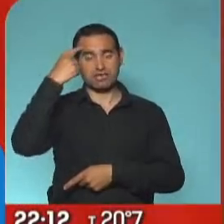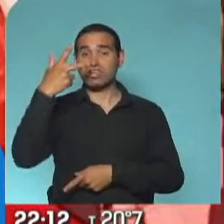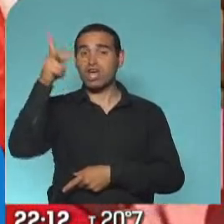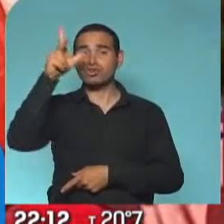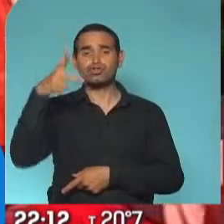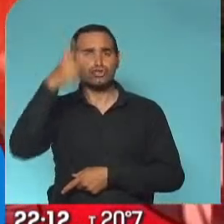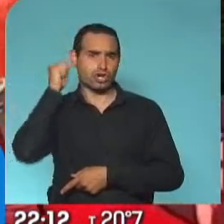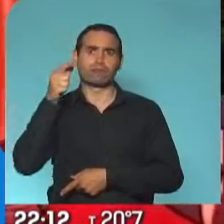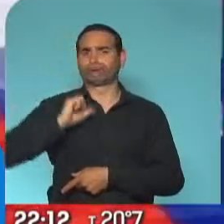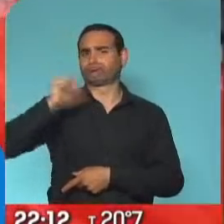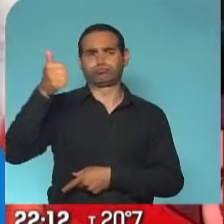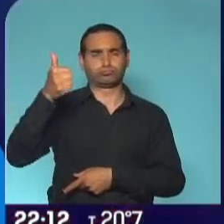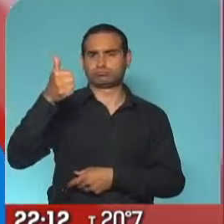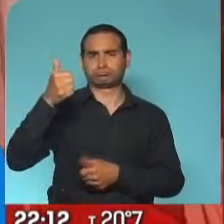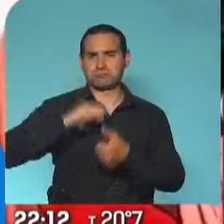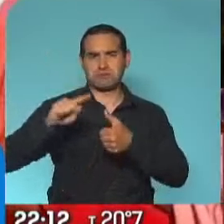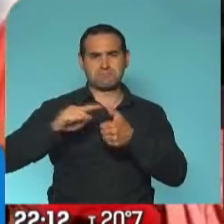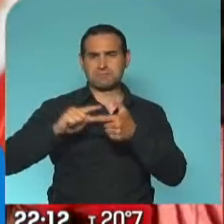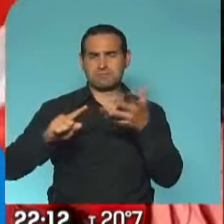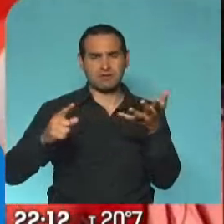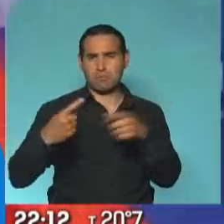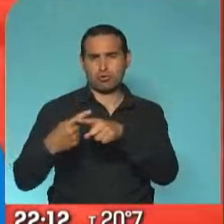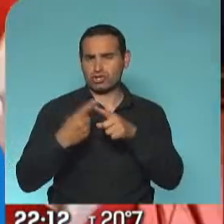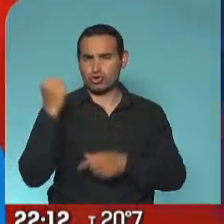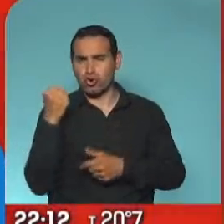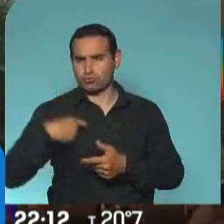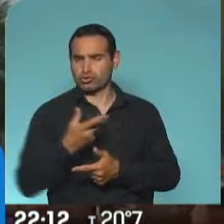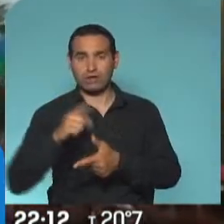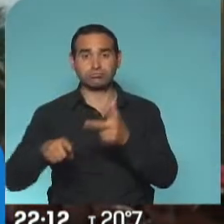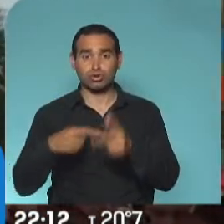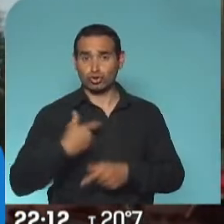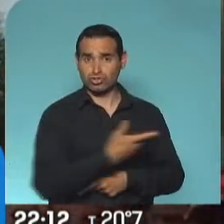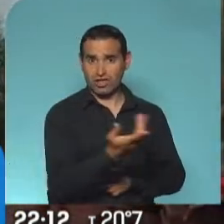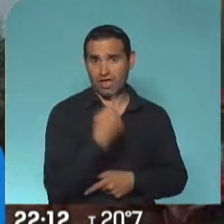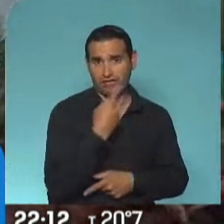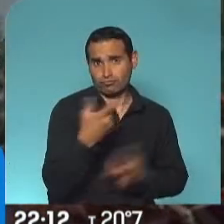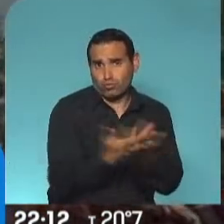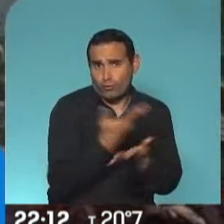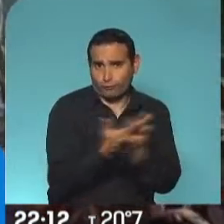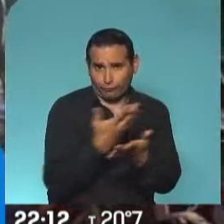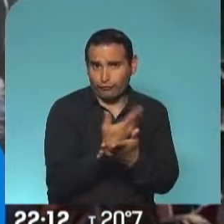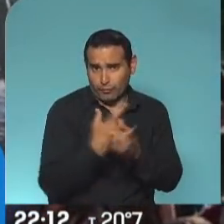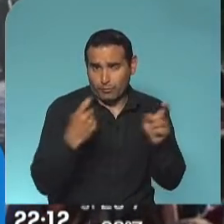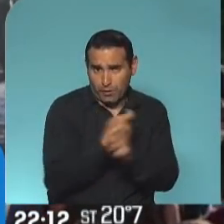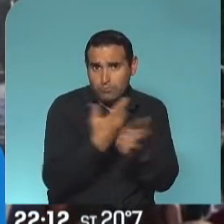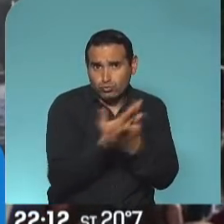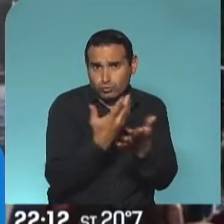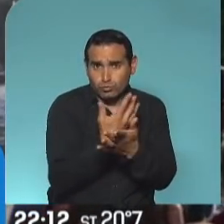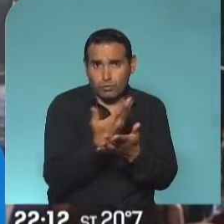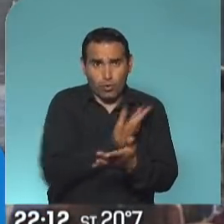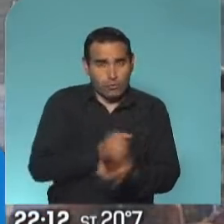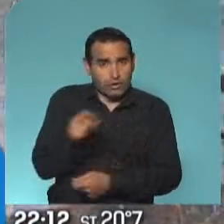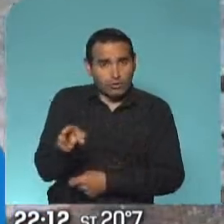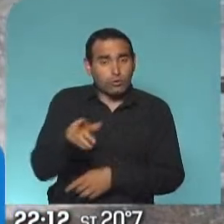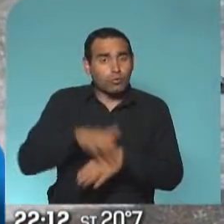es un éxito en prácticamente todos los aspectos de la vida política, económica y social. La sociedad no, porque la sociedad sufre muchas partes de este modelo. Y